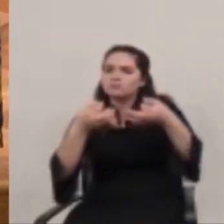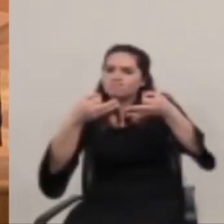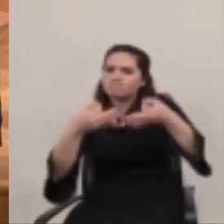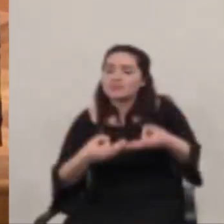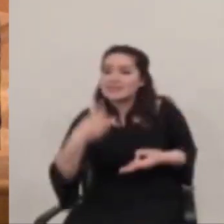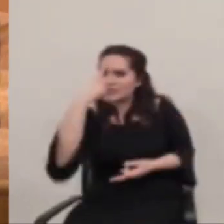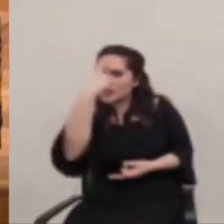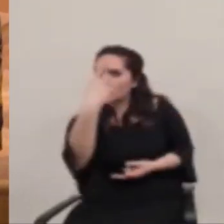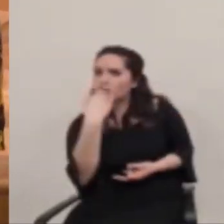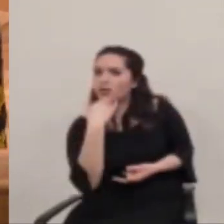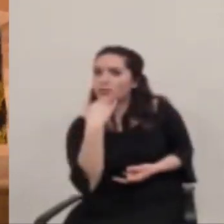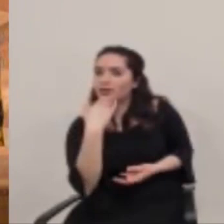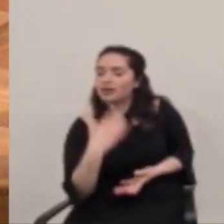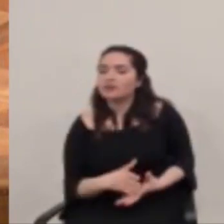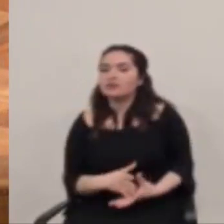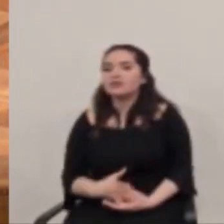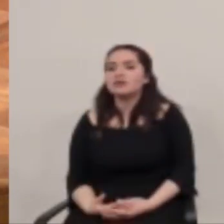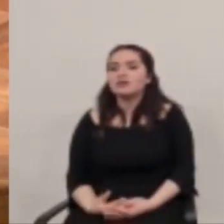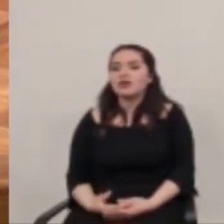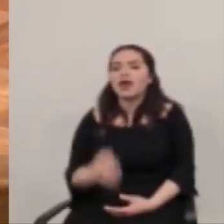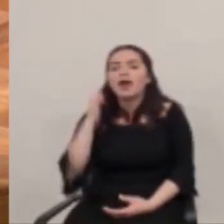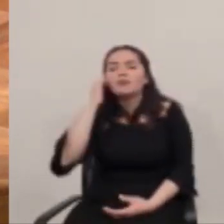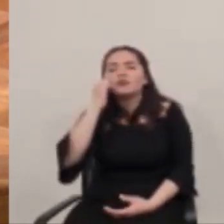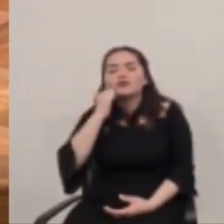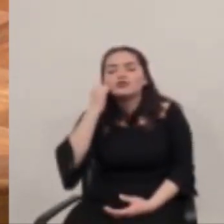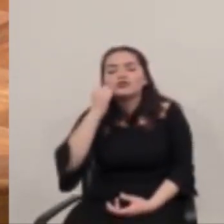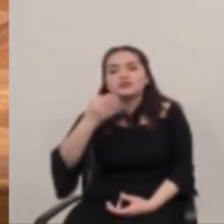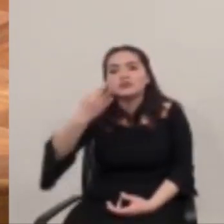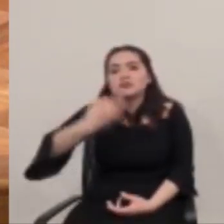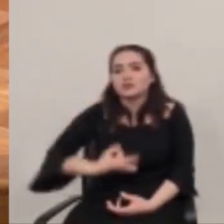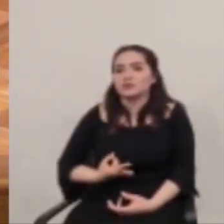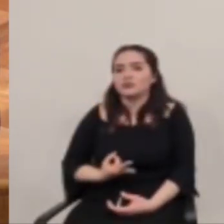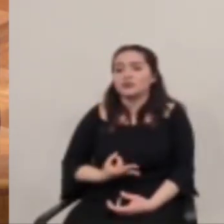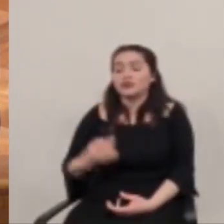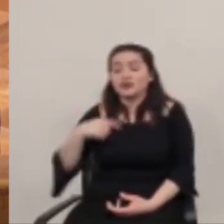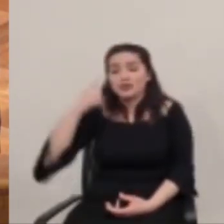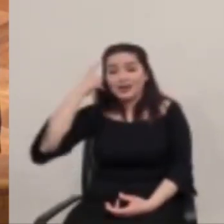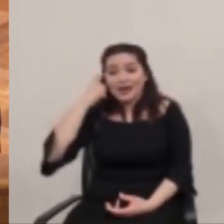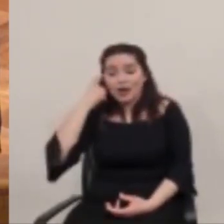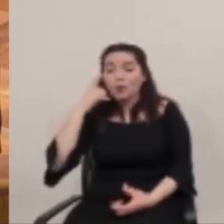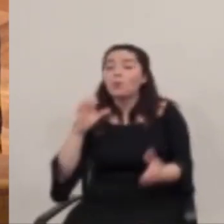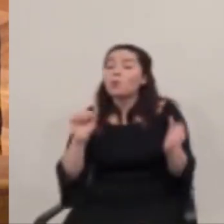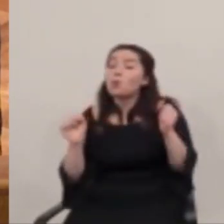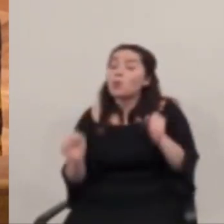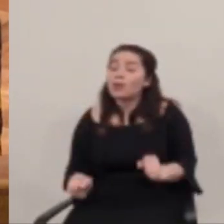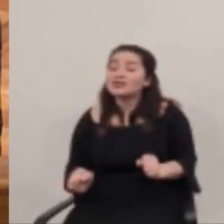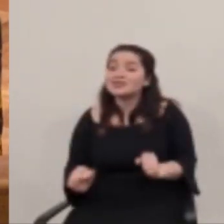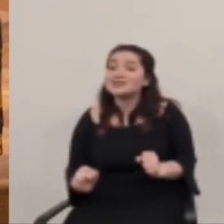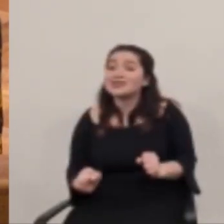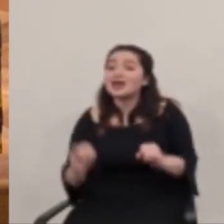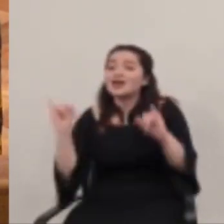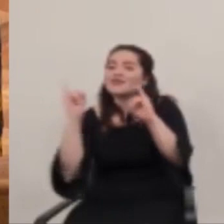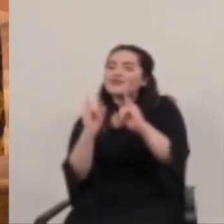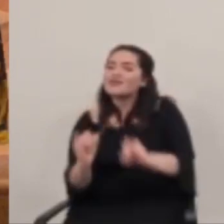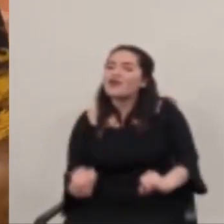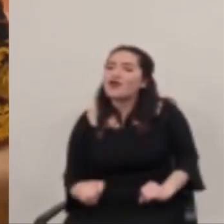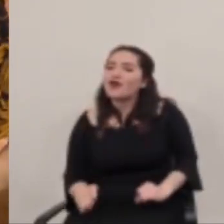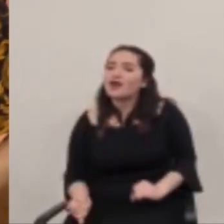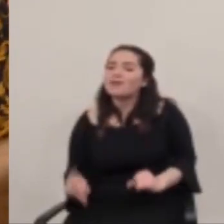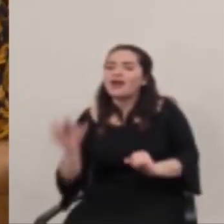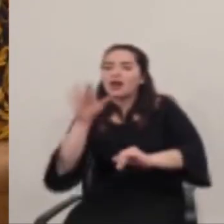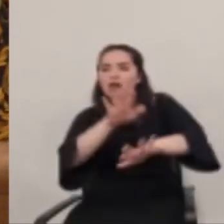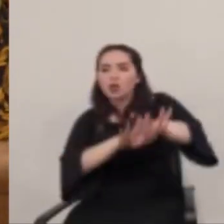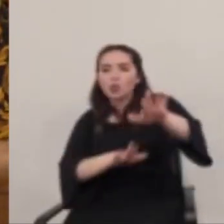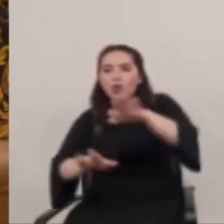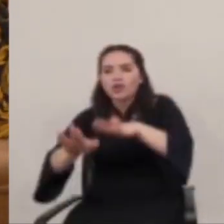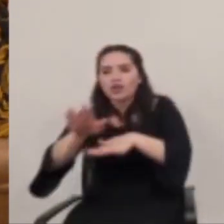serio e, insisto, amoroso y seguro, creo yo que podría ser una de las tantas formas de poder resguardar